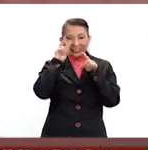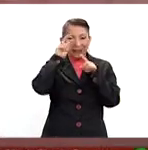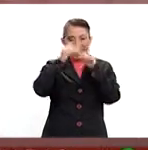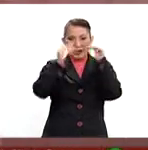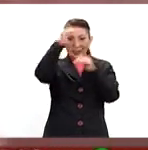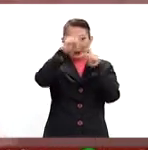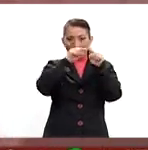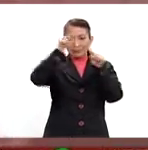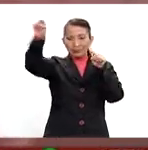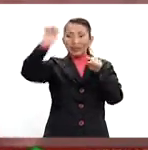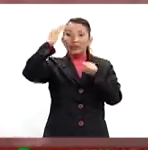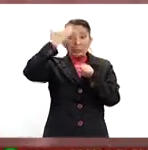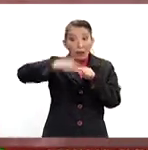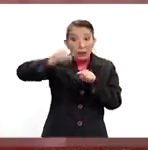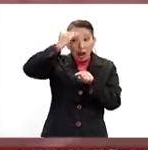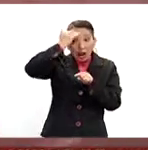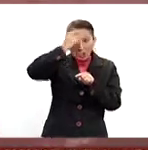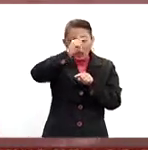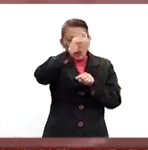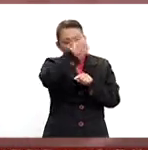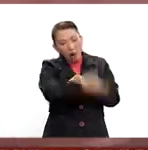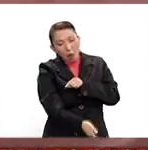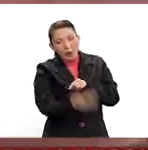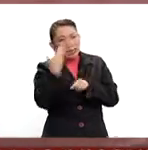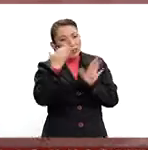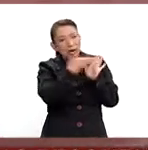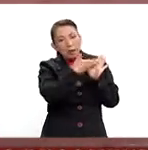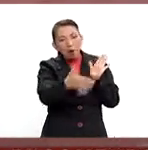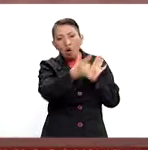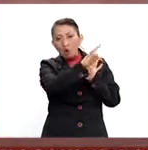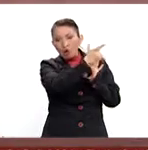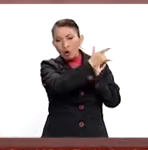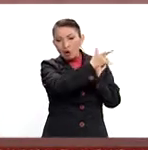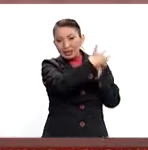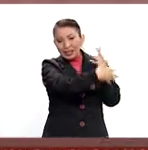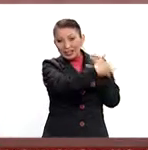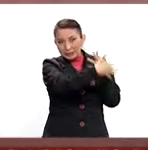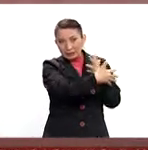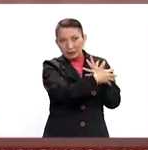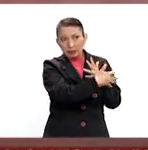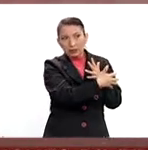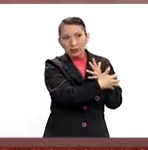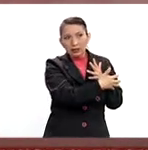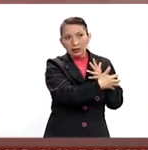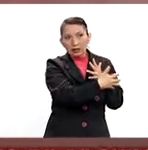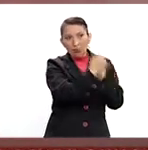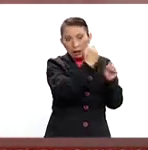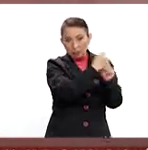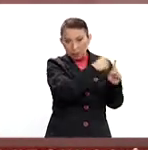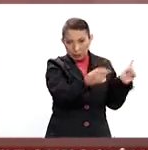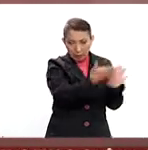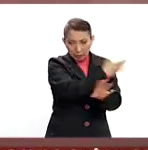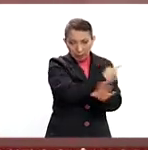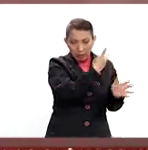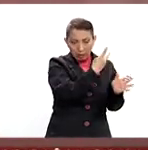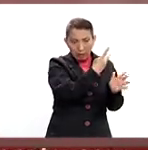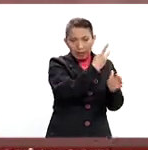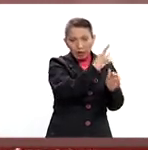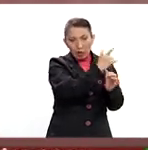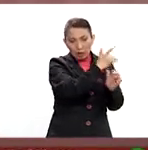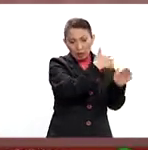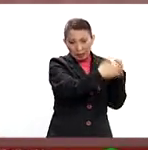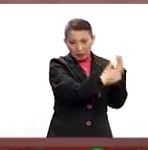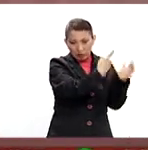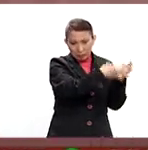arriba es el nivel de conocimiento de Donald Trump a lo largo del tiempo, desde julio del 15, es decir, hace año y medio, cuando